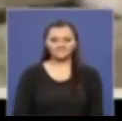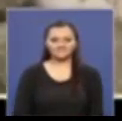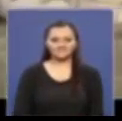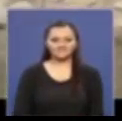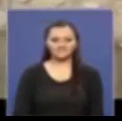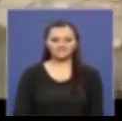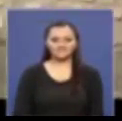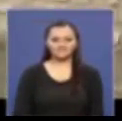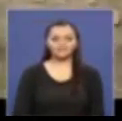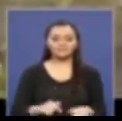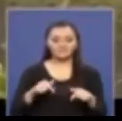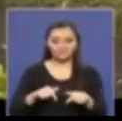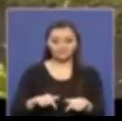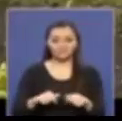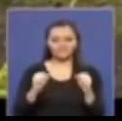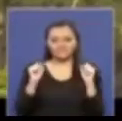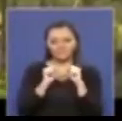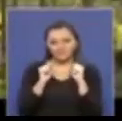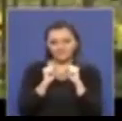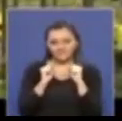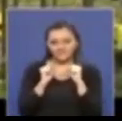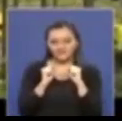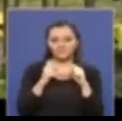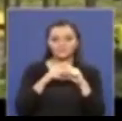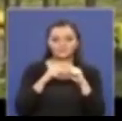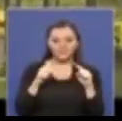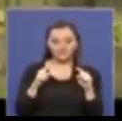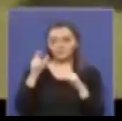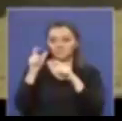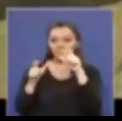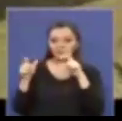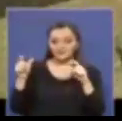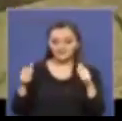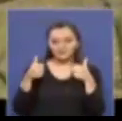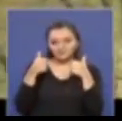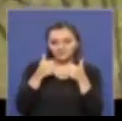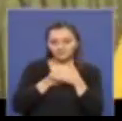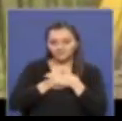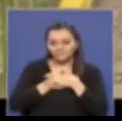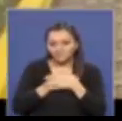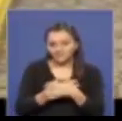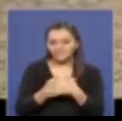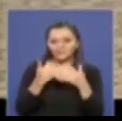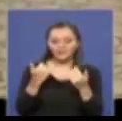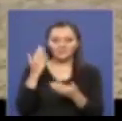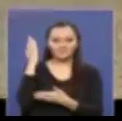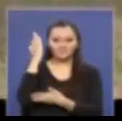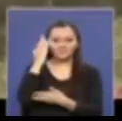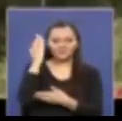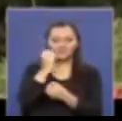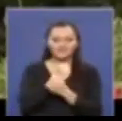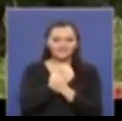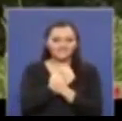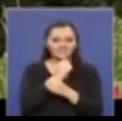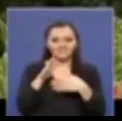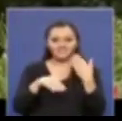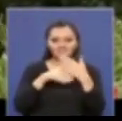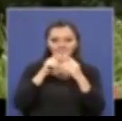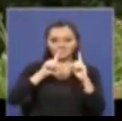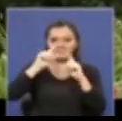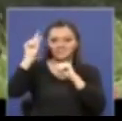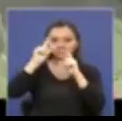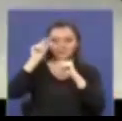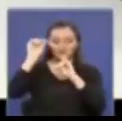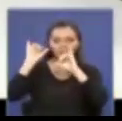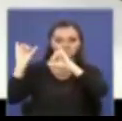Una tierra de clima frío, pero de mucho calor humano. Desde Tulcán, ese abrazo fraterno a la distancia a los miles